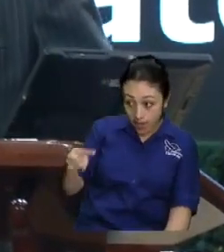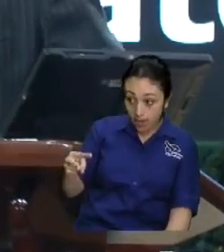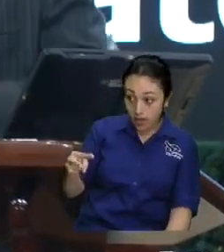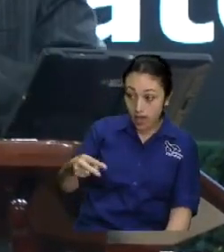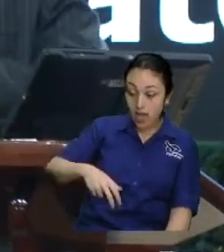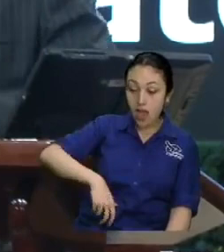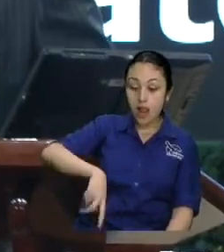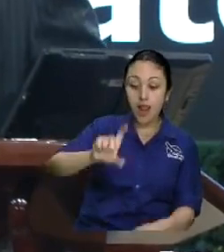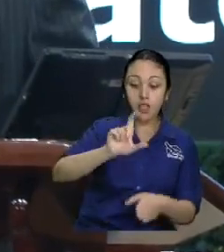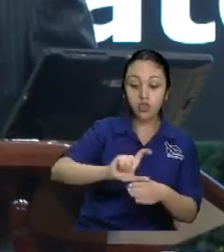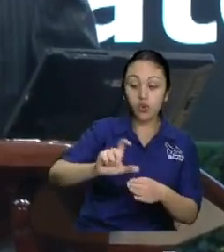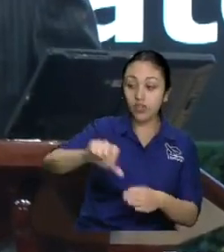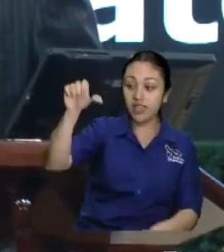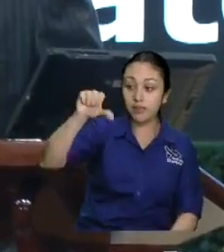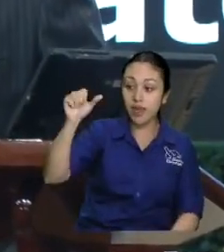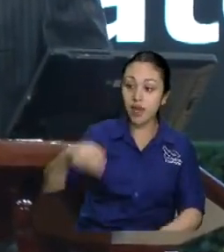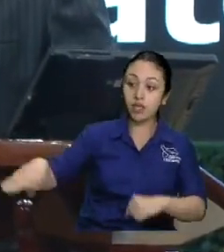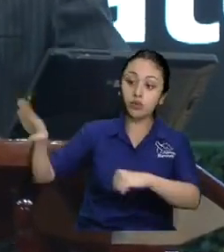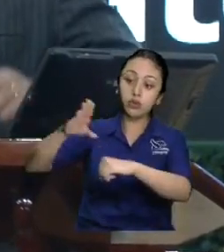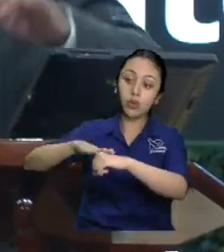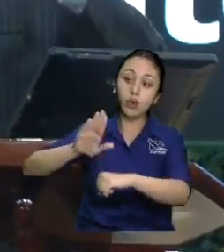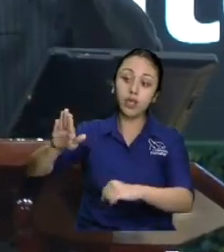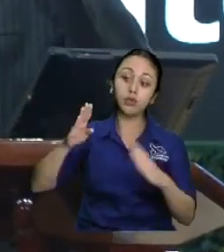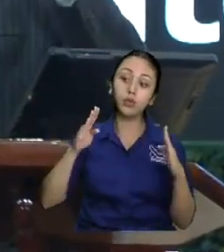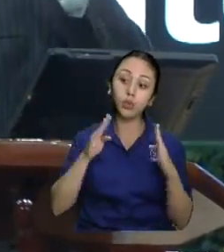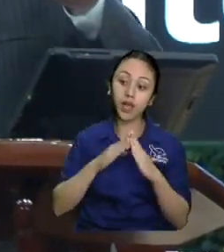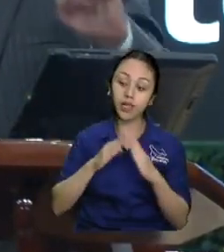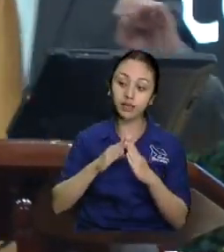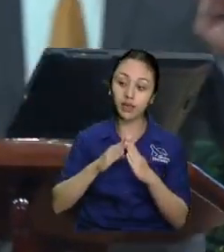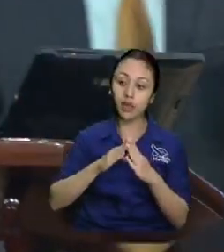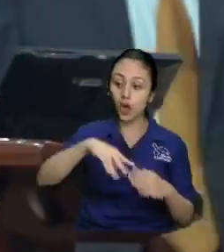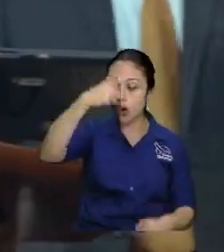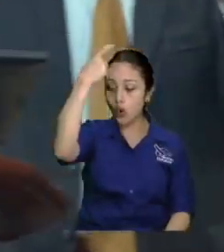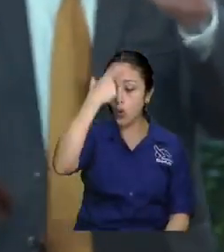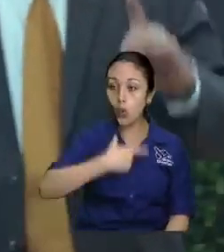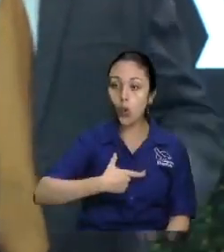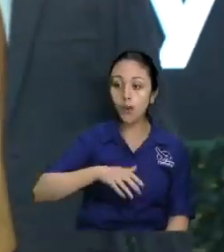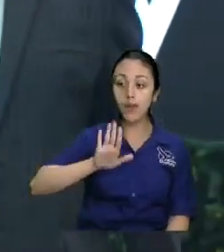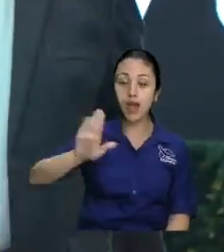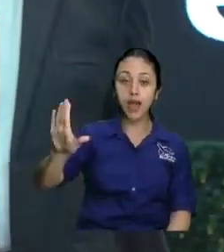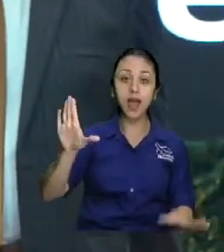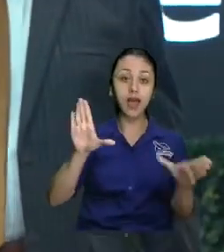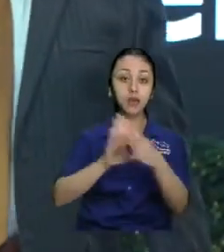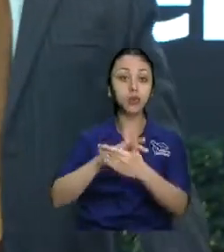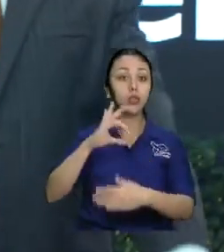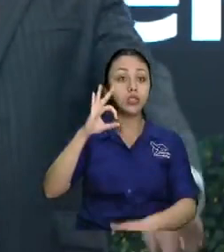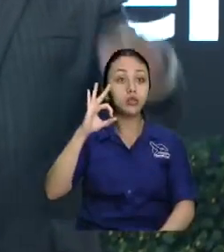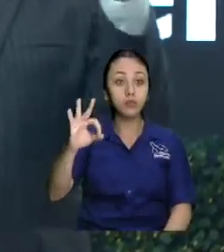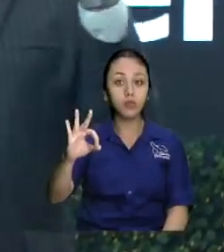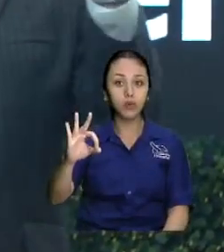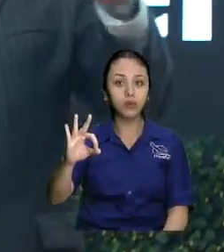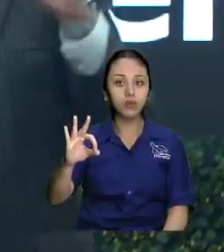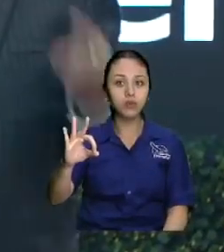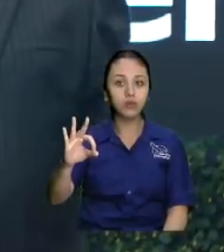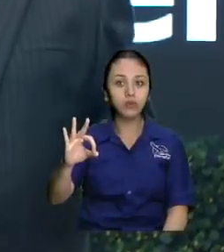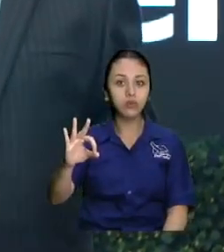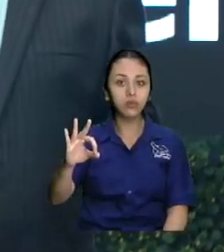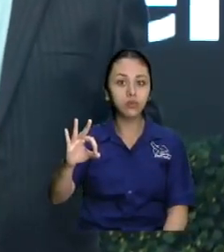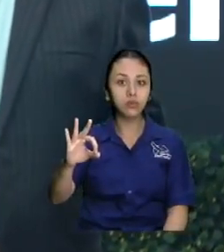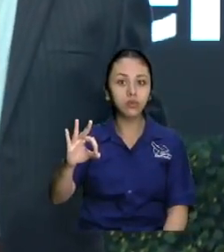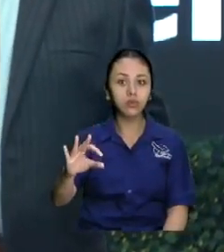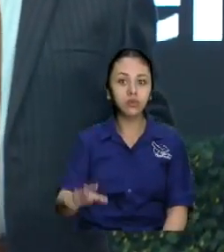tu casa y sobre todos los que vivimos acá por causa de tu marido. Y le dijeron lo siguiente: porque él es tan hijo de